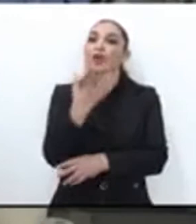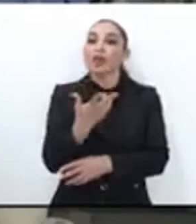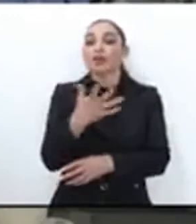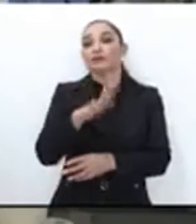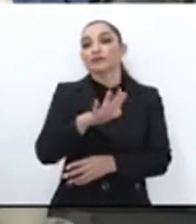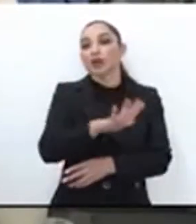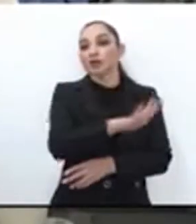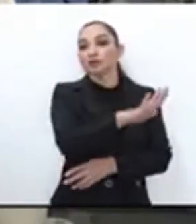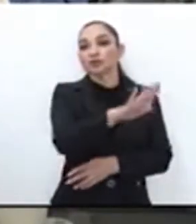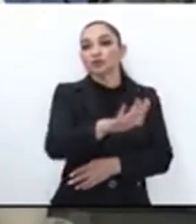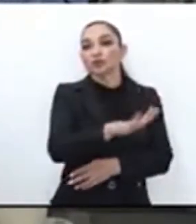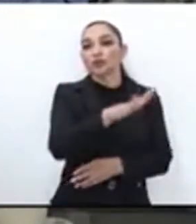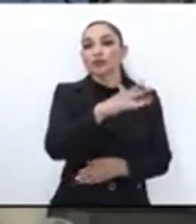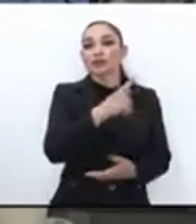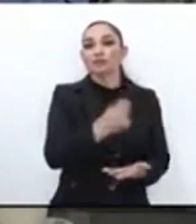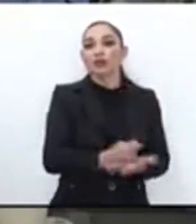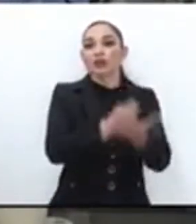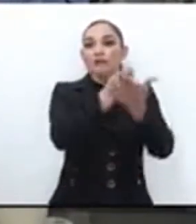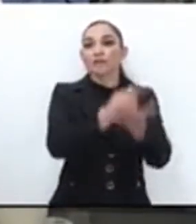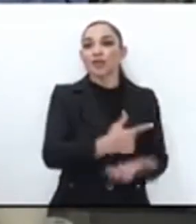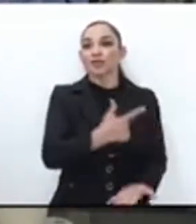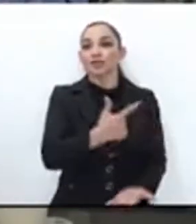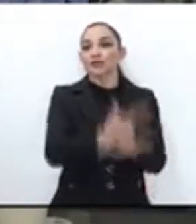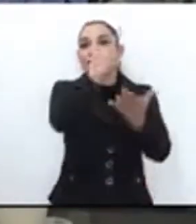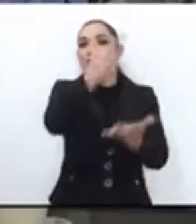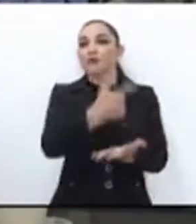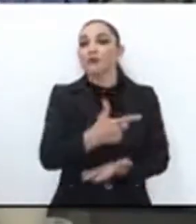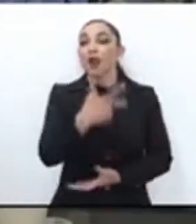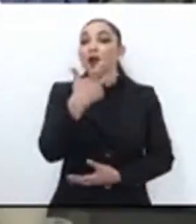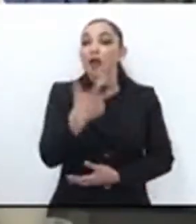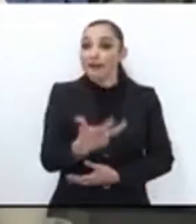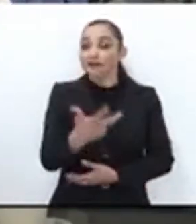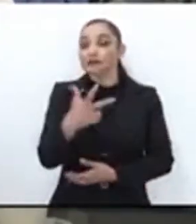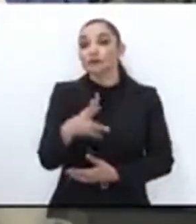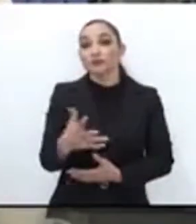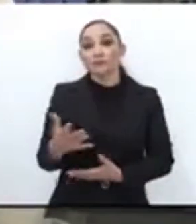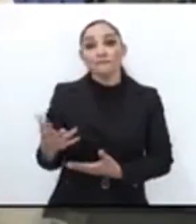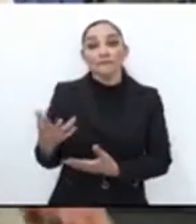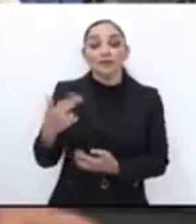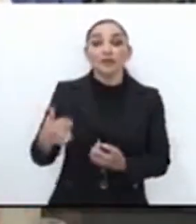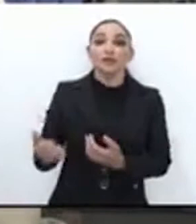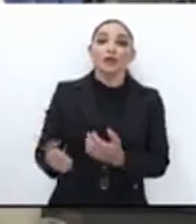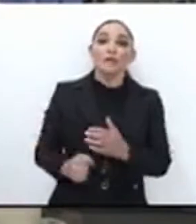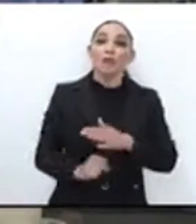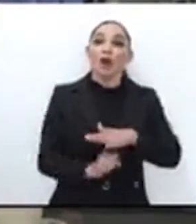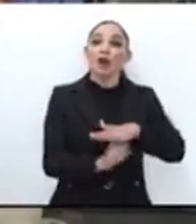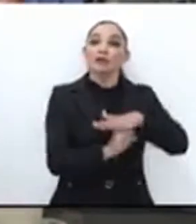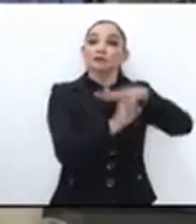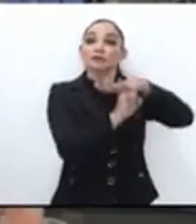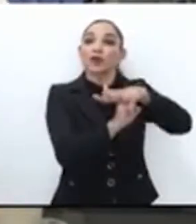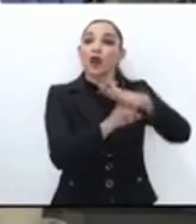de terapia intensiva, y esto va a venir a reforzar, a respaldar,